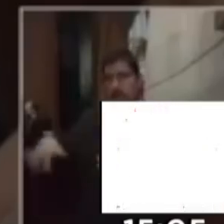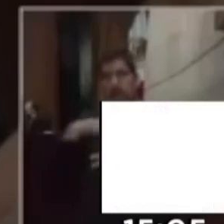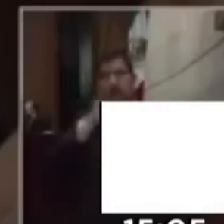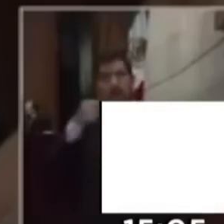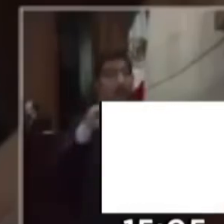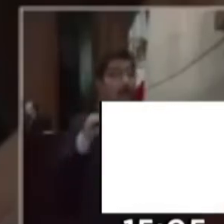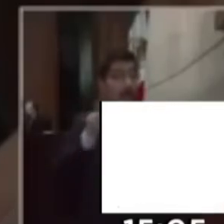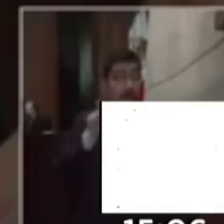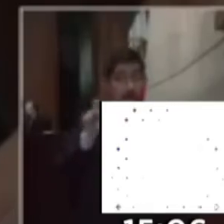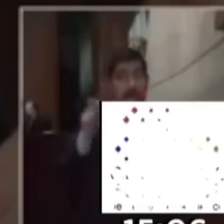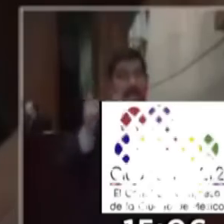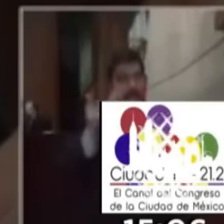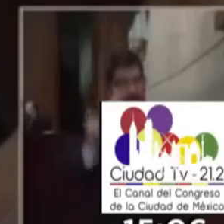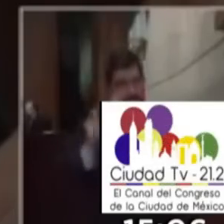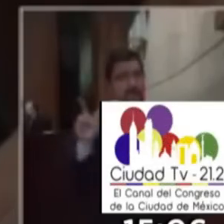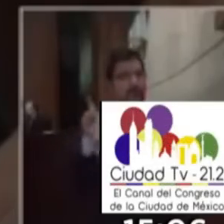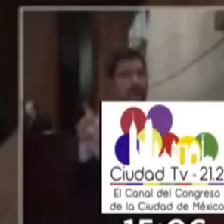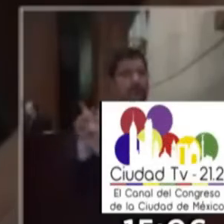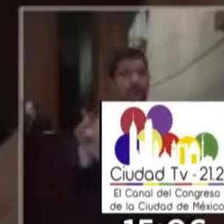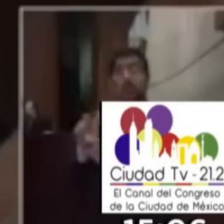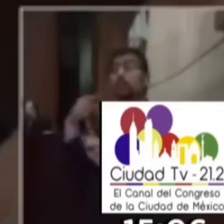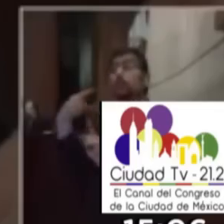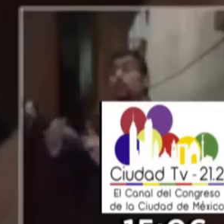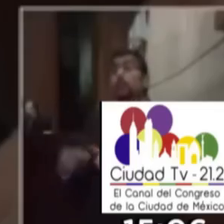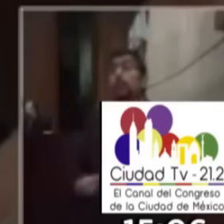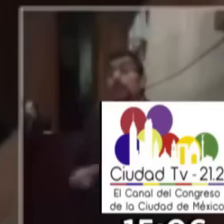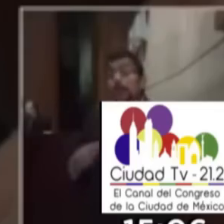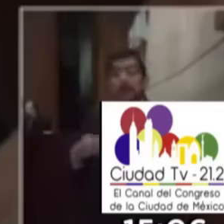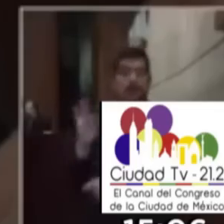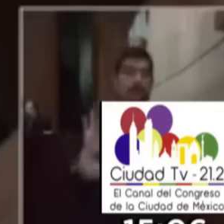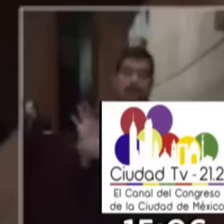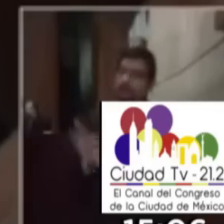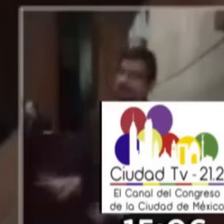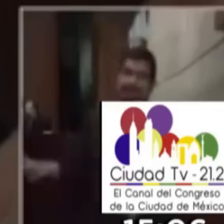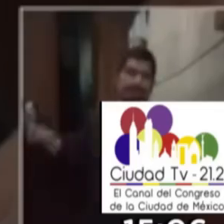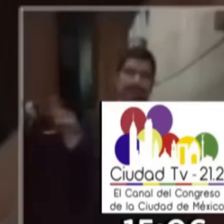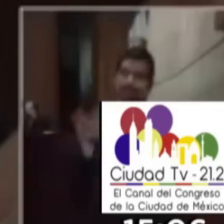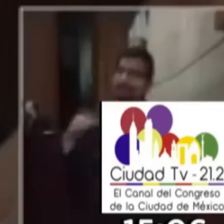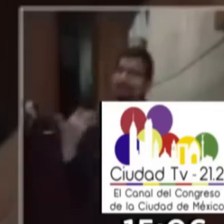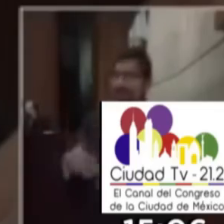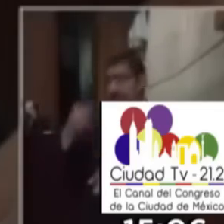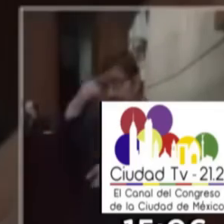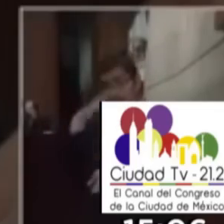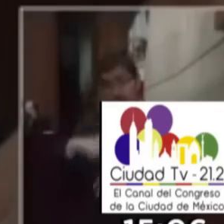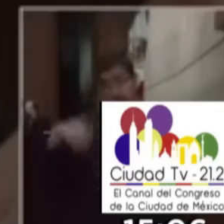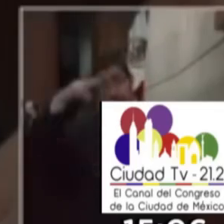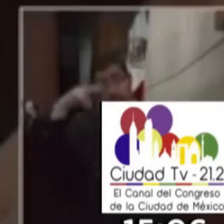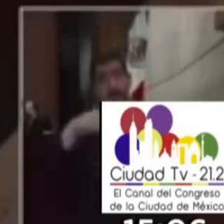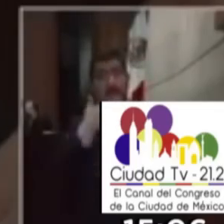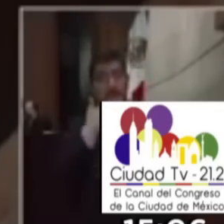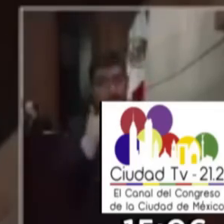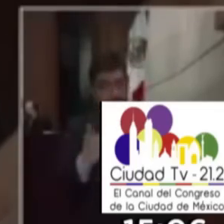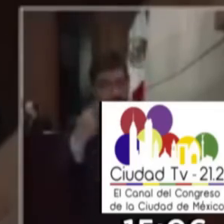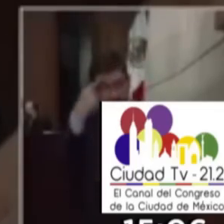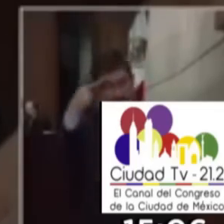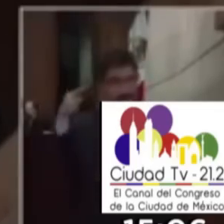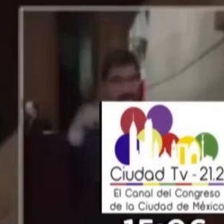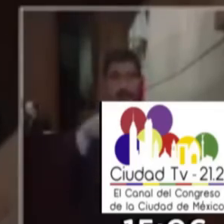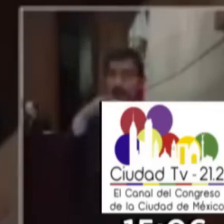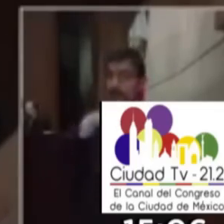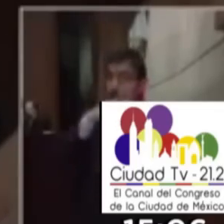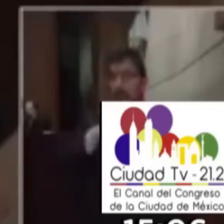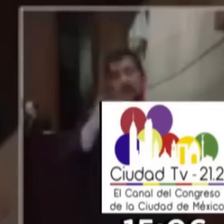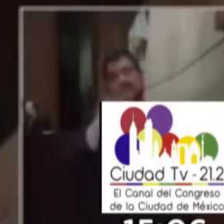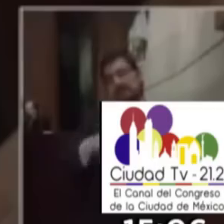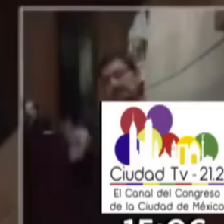que el registro del partido se puede mantener por el número de diputados que obtuvo por participar en alianza con Morena y el